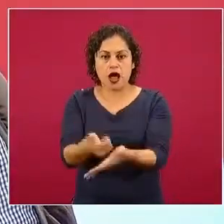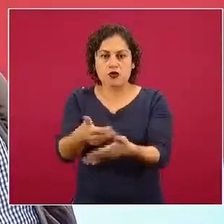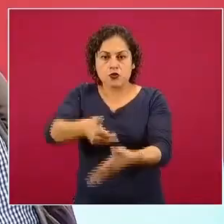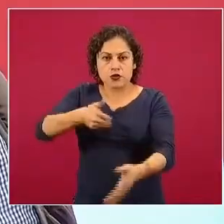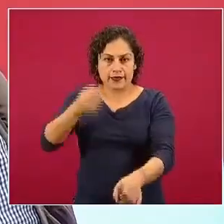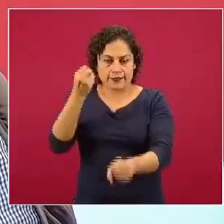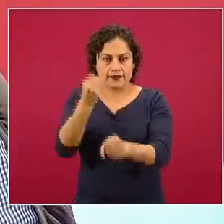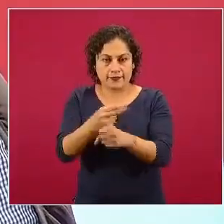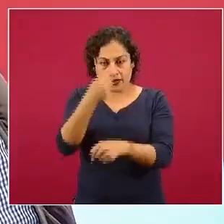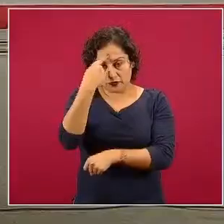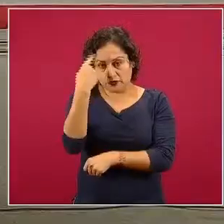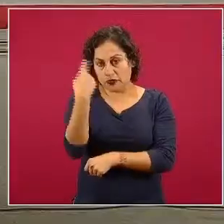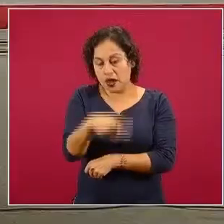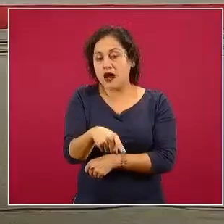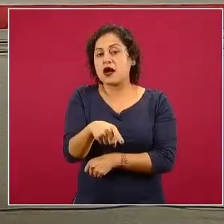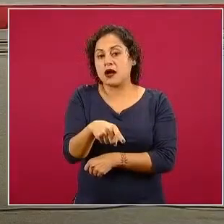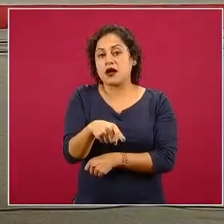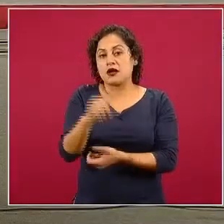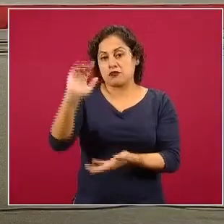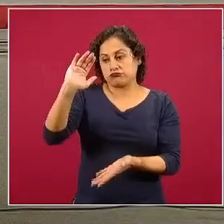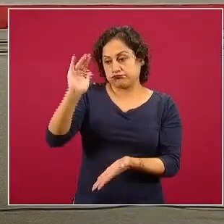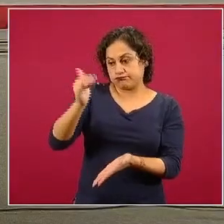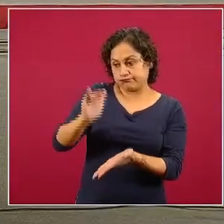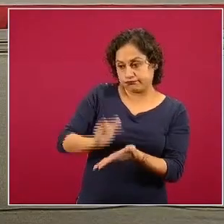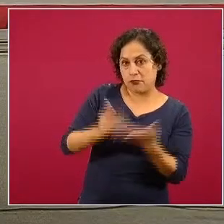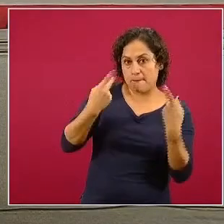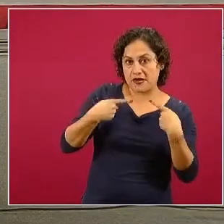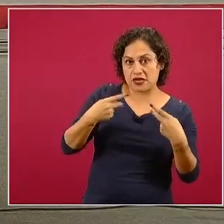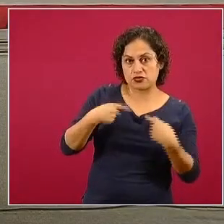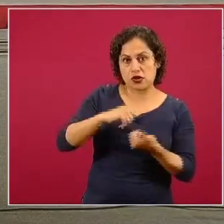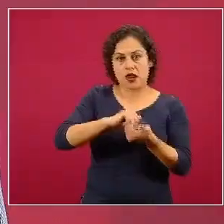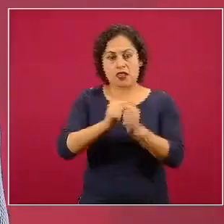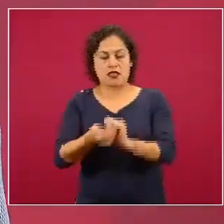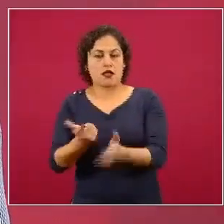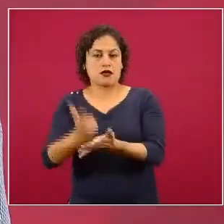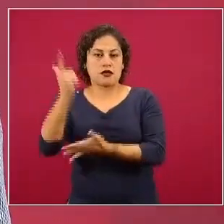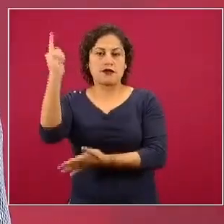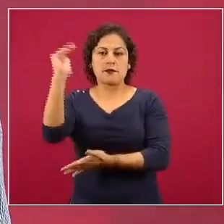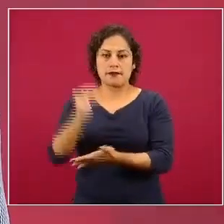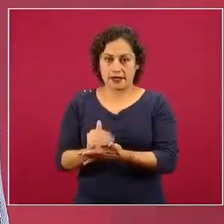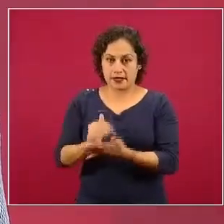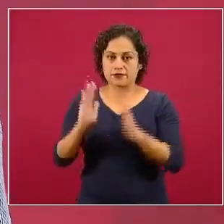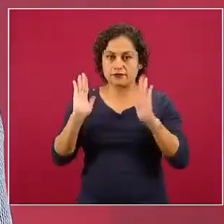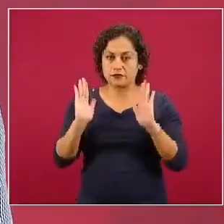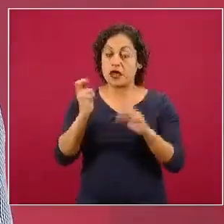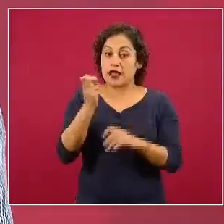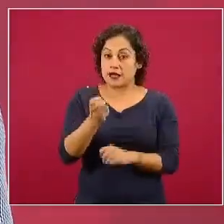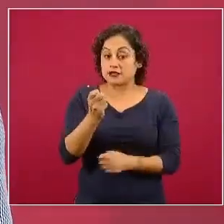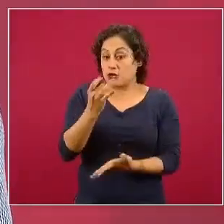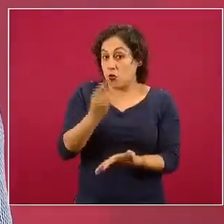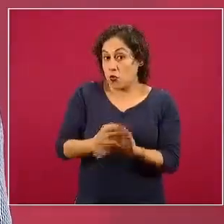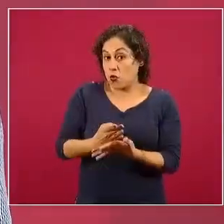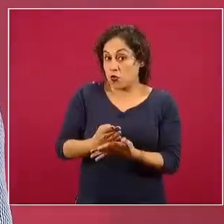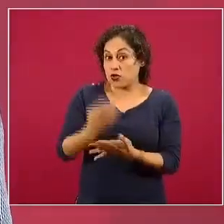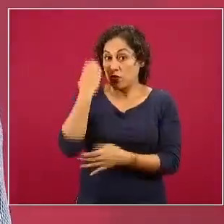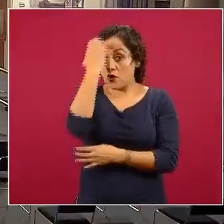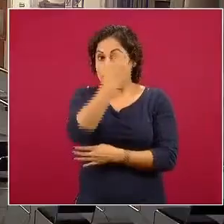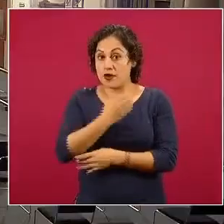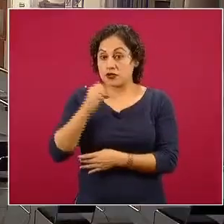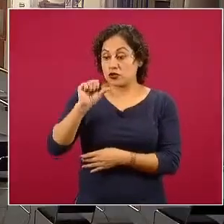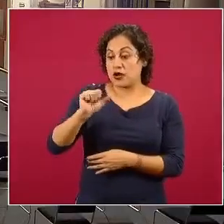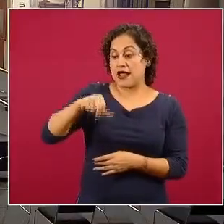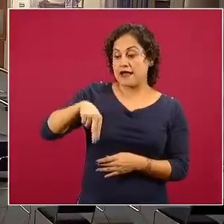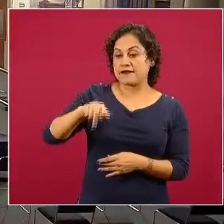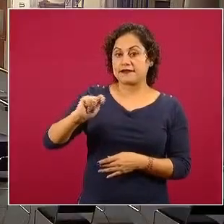poder contribuir a disminuir las complicaciones. Y esto se puede hacer, es una utilidad de la prueba antigénica, dado que